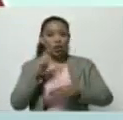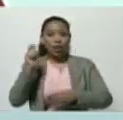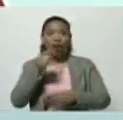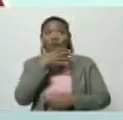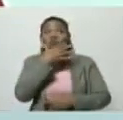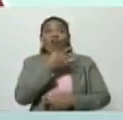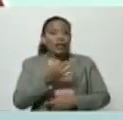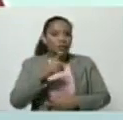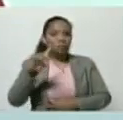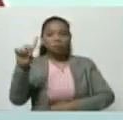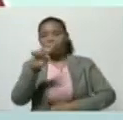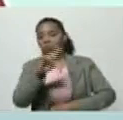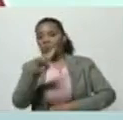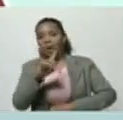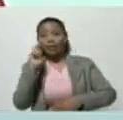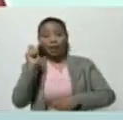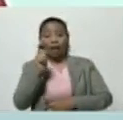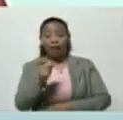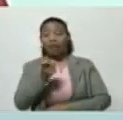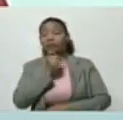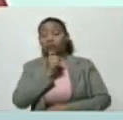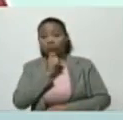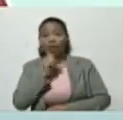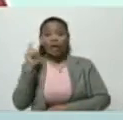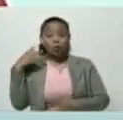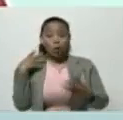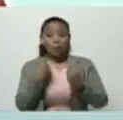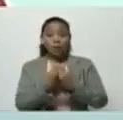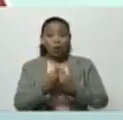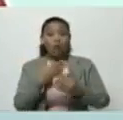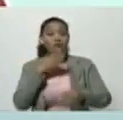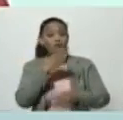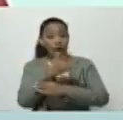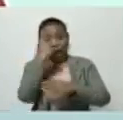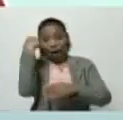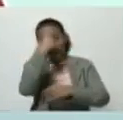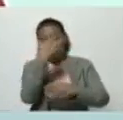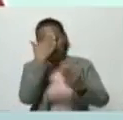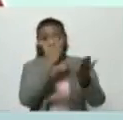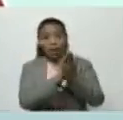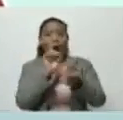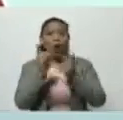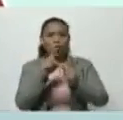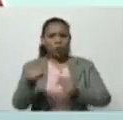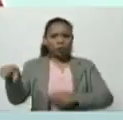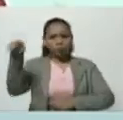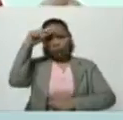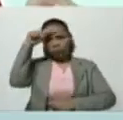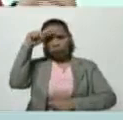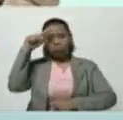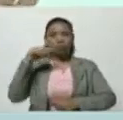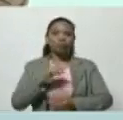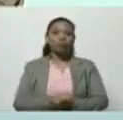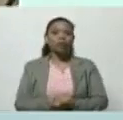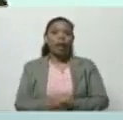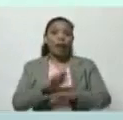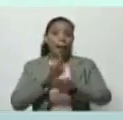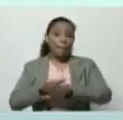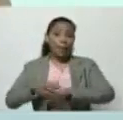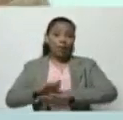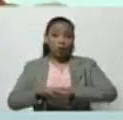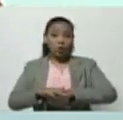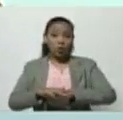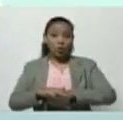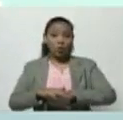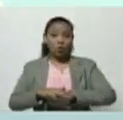tarea extraordinaria. Y esos compañeros y compañeras van y dan la cara. Algunos se molestan con ellos. Les ha ocasionado un gran